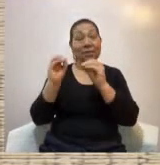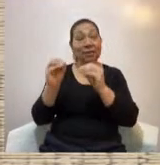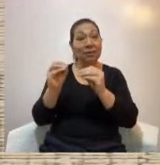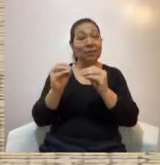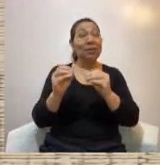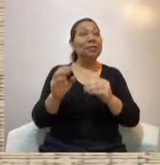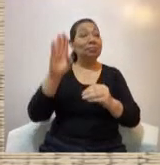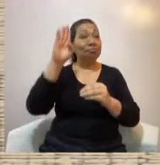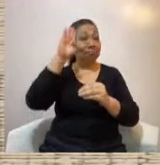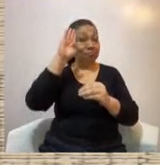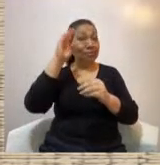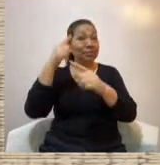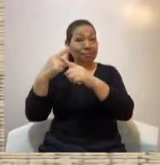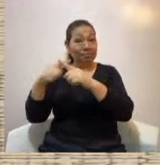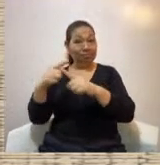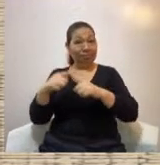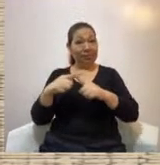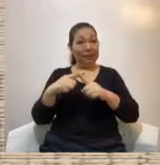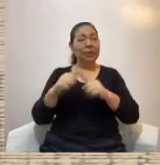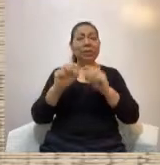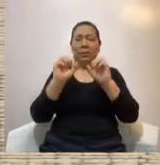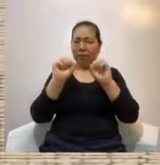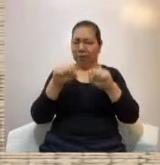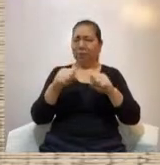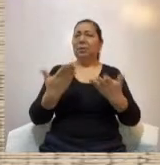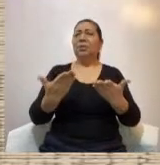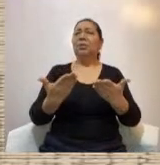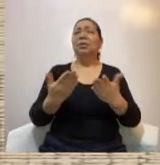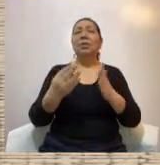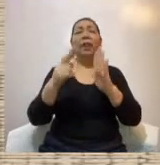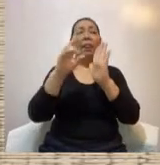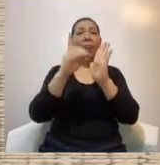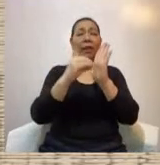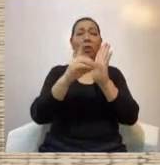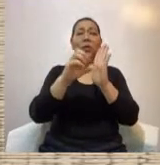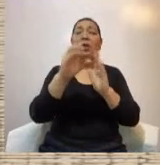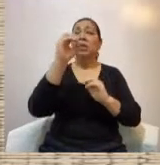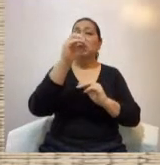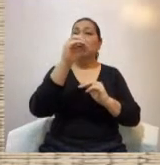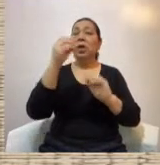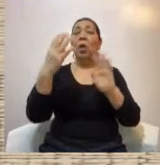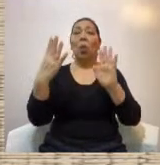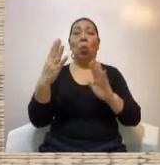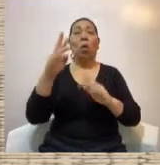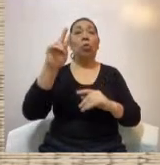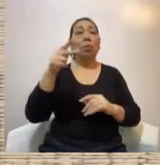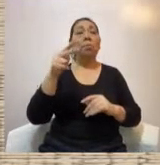de formación de las Fuerzas Armadas a que apliquen el Decreto Supremo